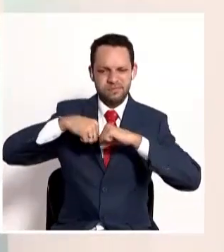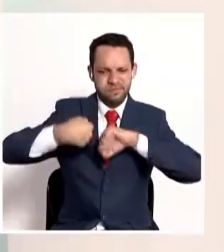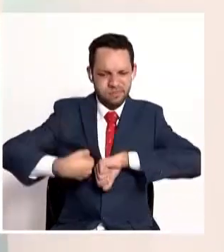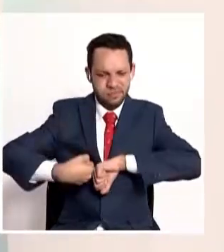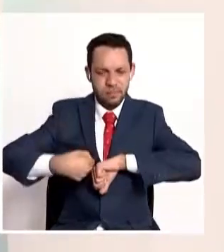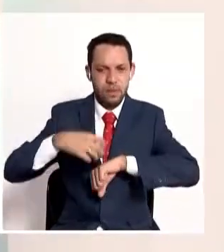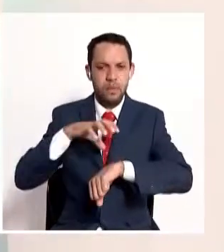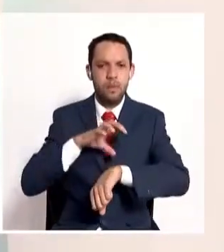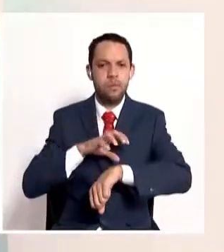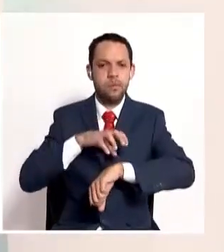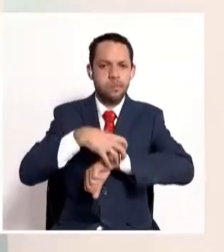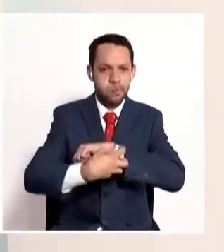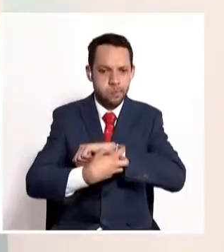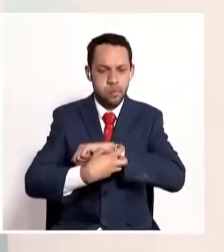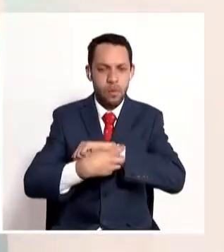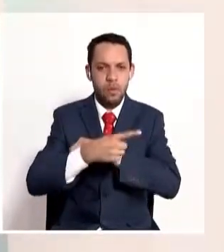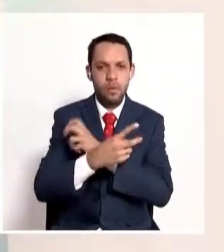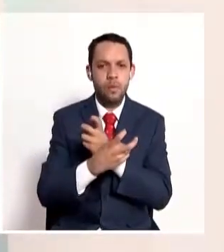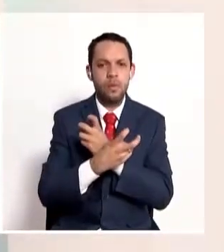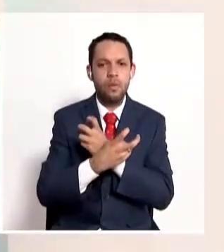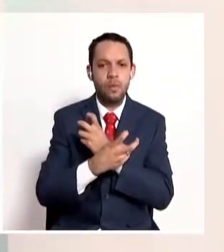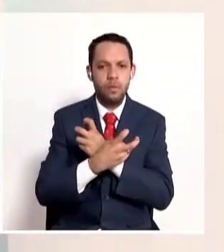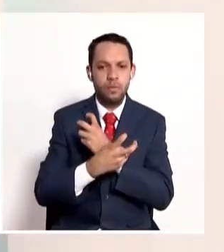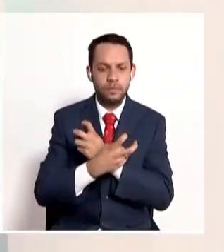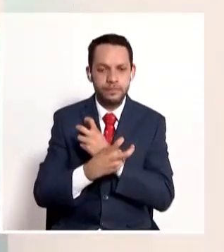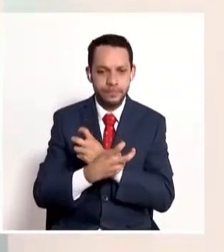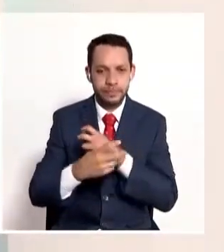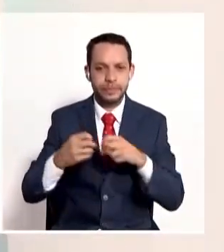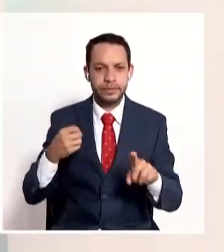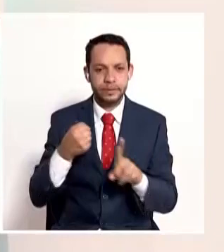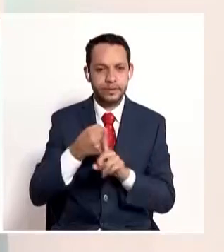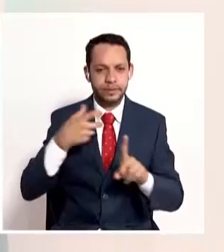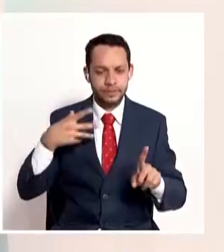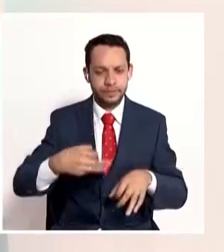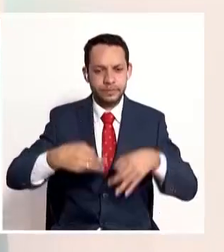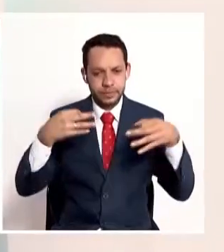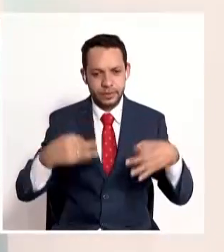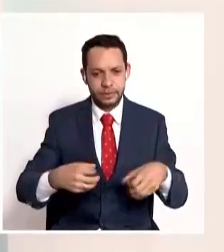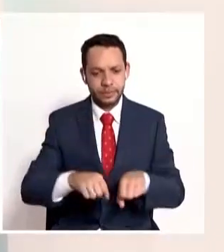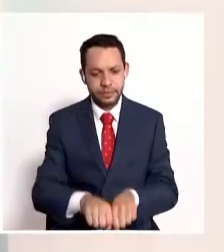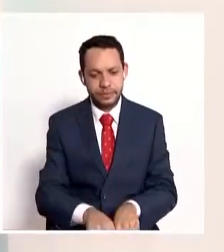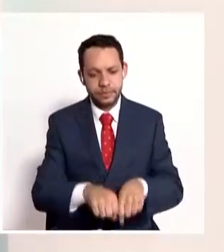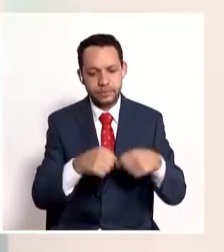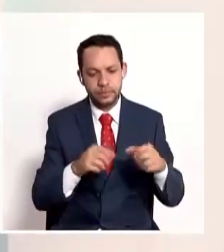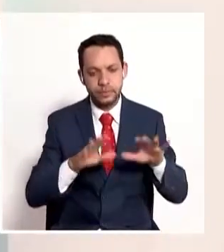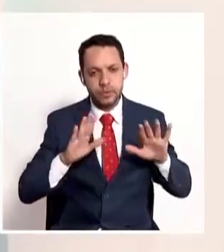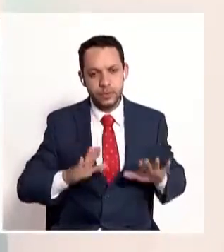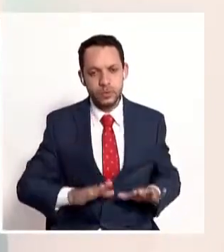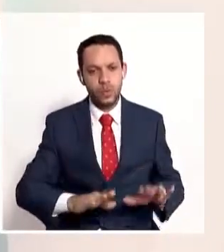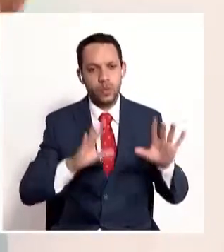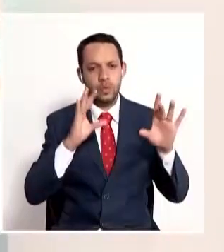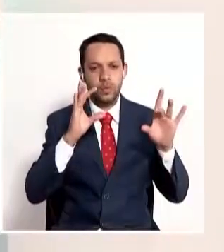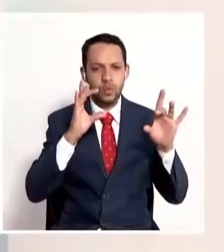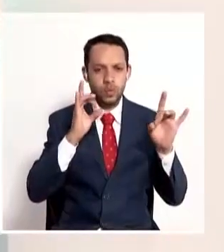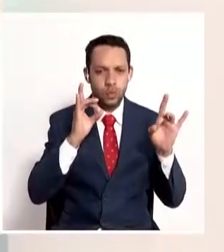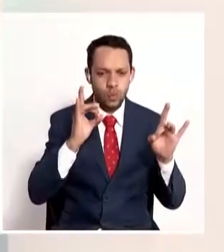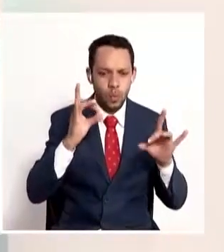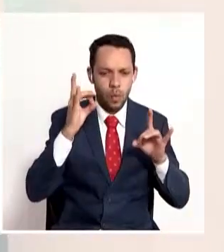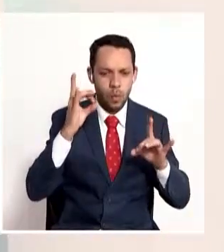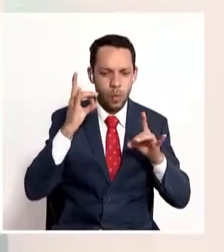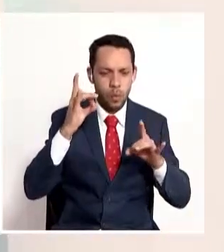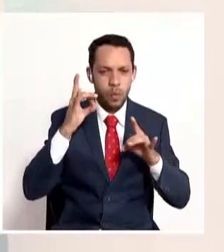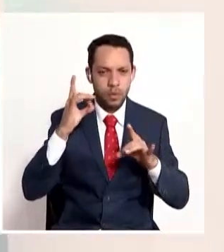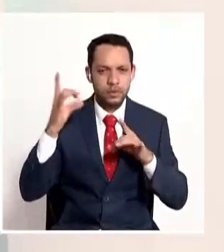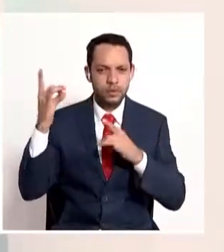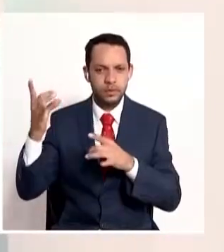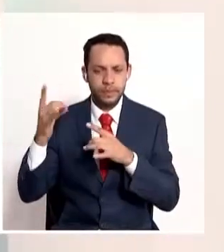huesitos o algunas los componentes de la articulación puede llevar a que aparezcan estos dolores entonces hay múltiples causas